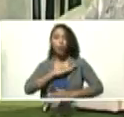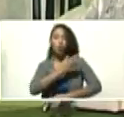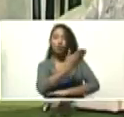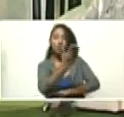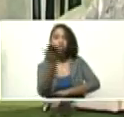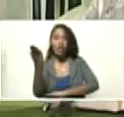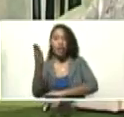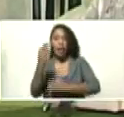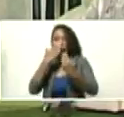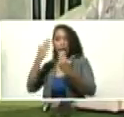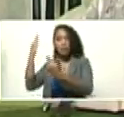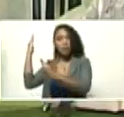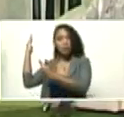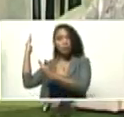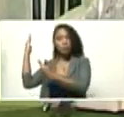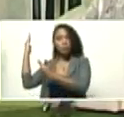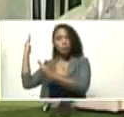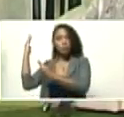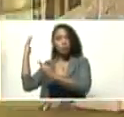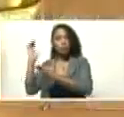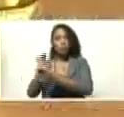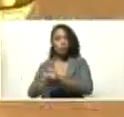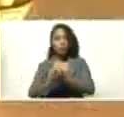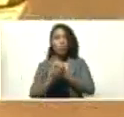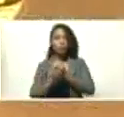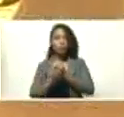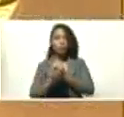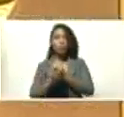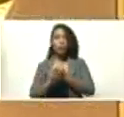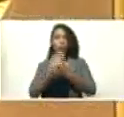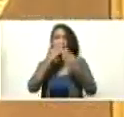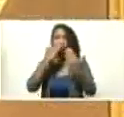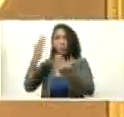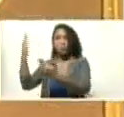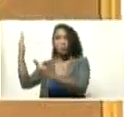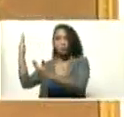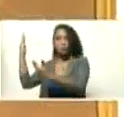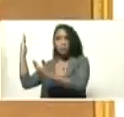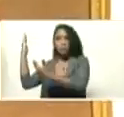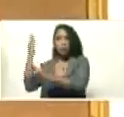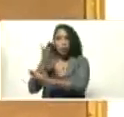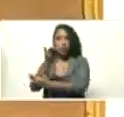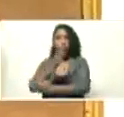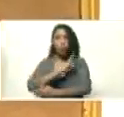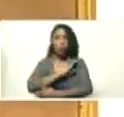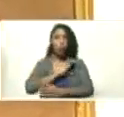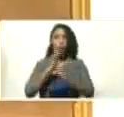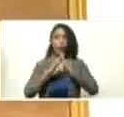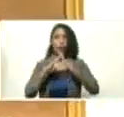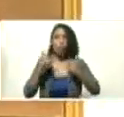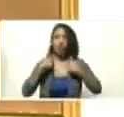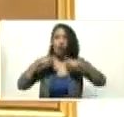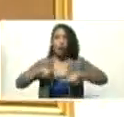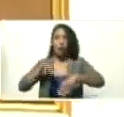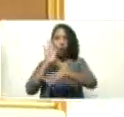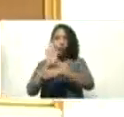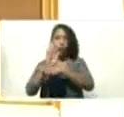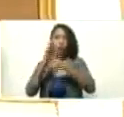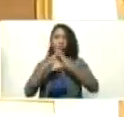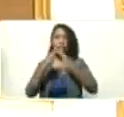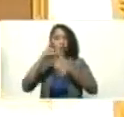Esta es su casa, compañero. Esta es su casa. Yo estoy aquí cuidando la casa